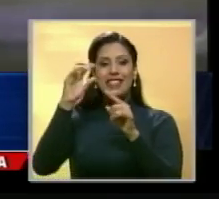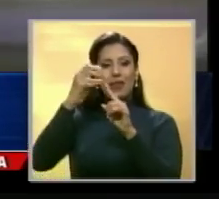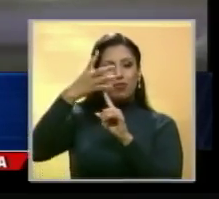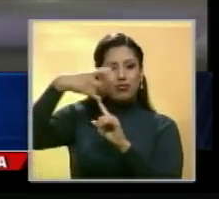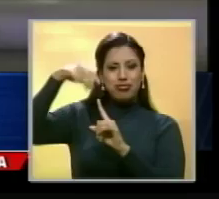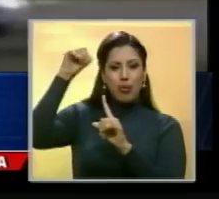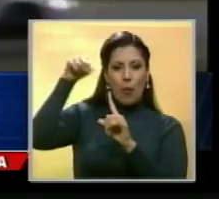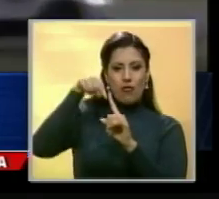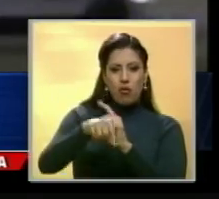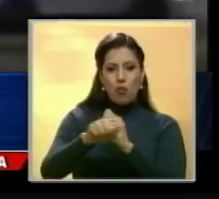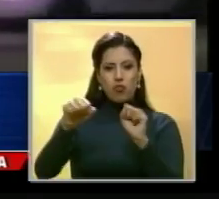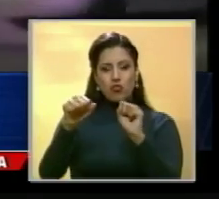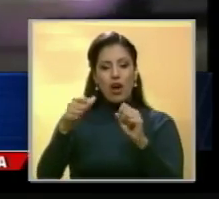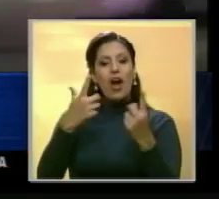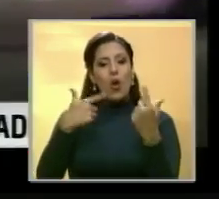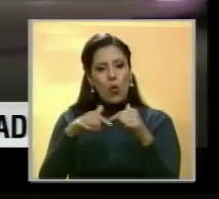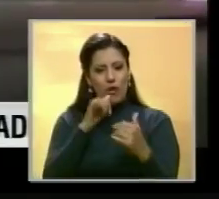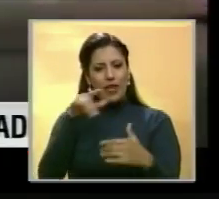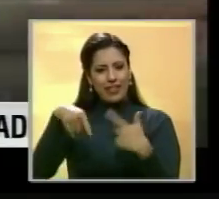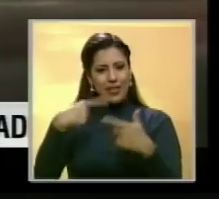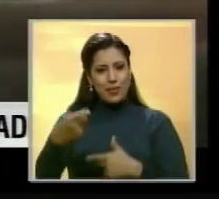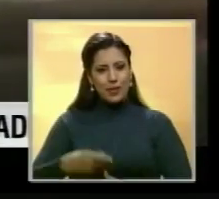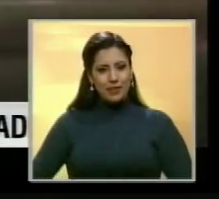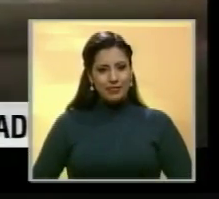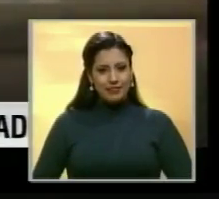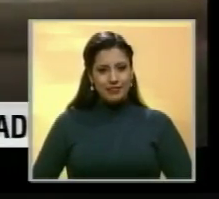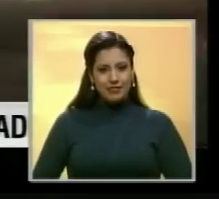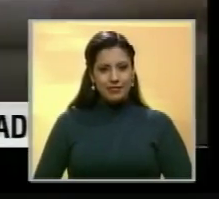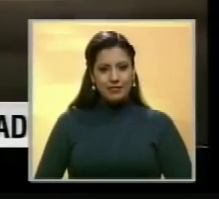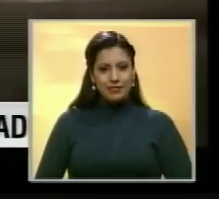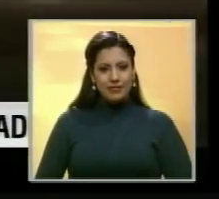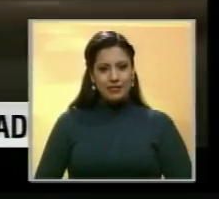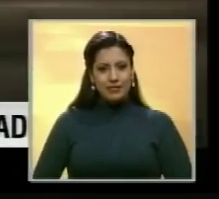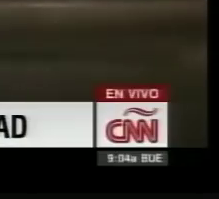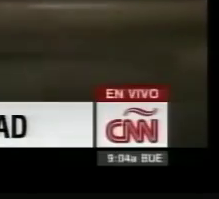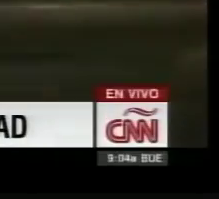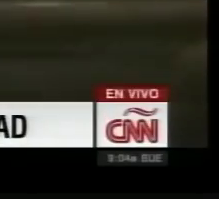meteorito en la Tierra. Los detalles al regreso.